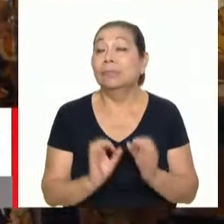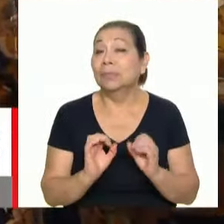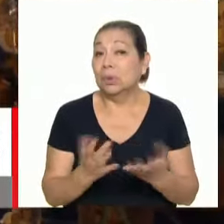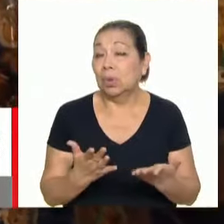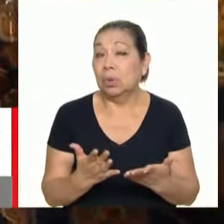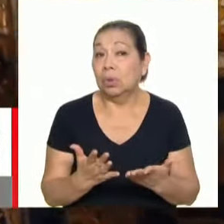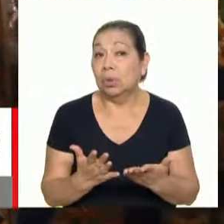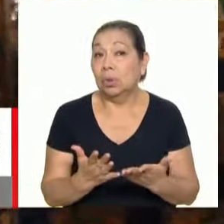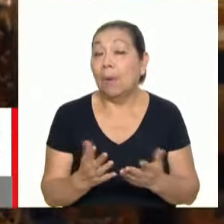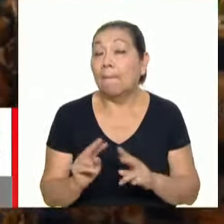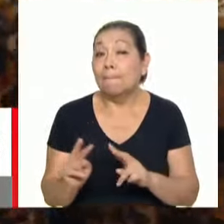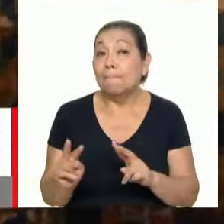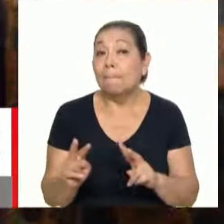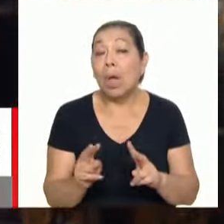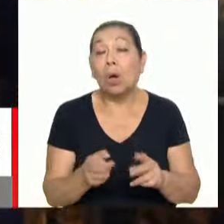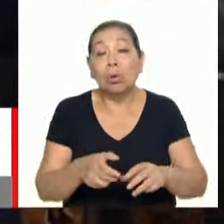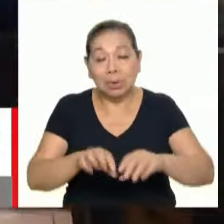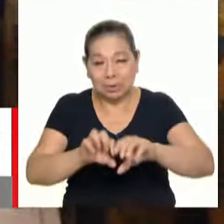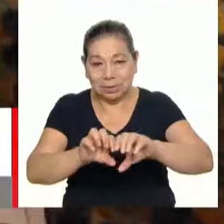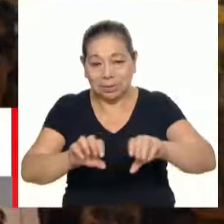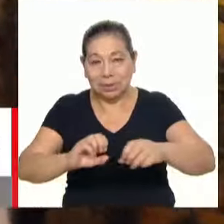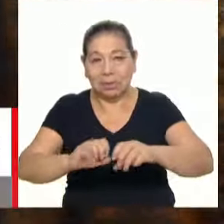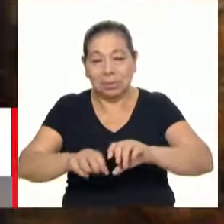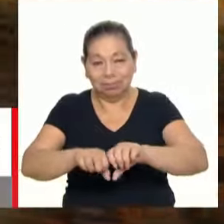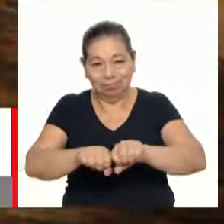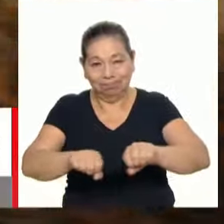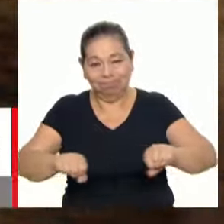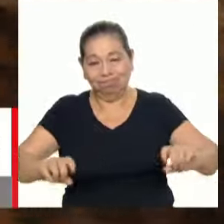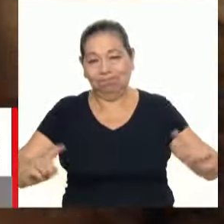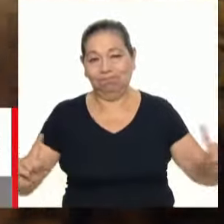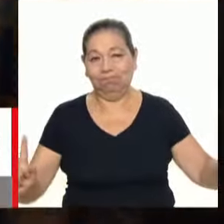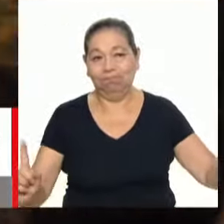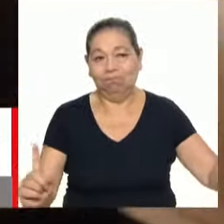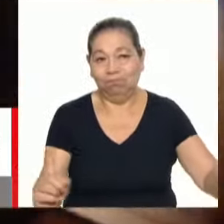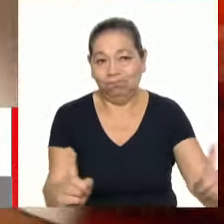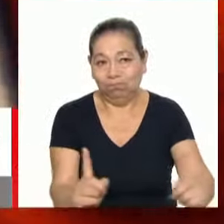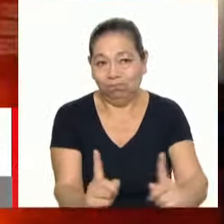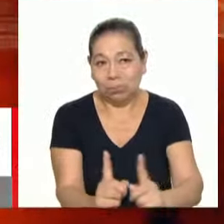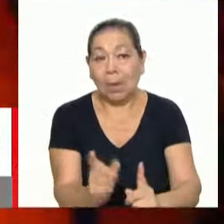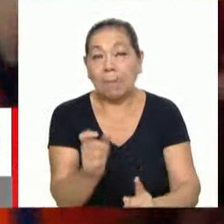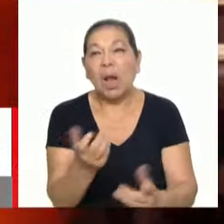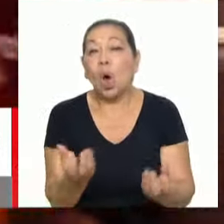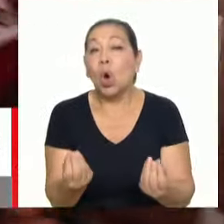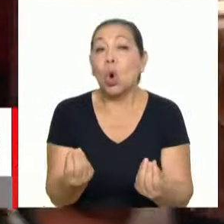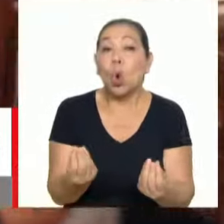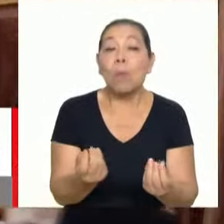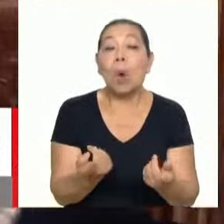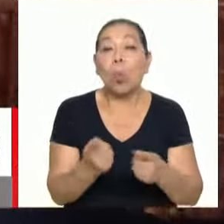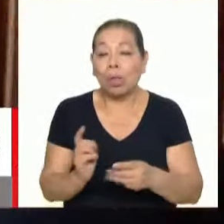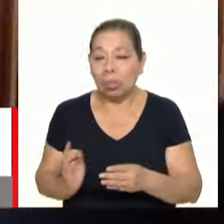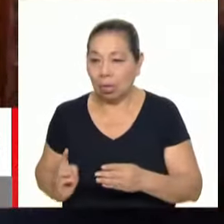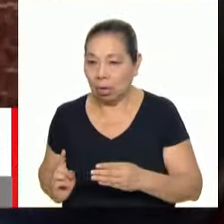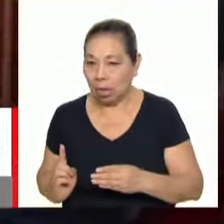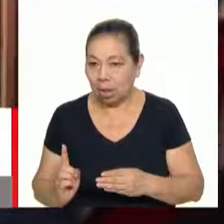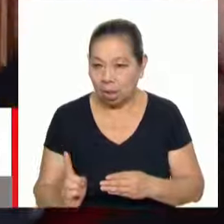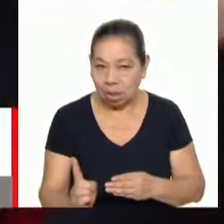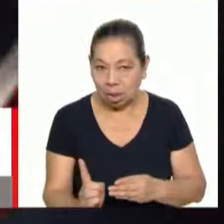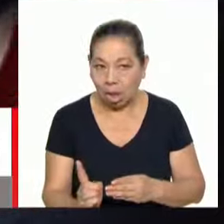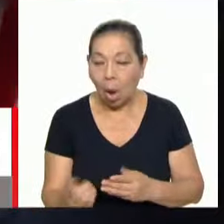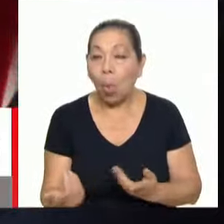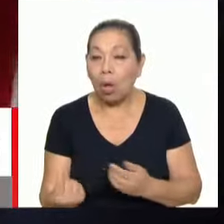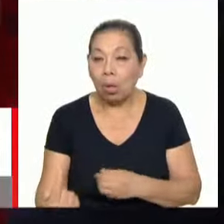tener sogas coordinadas con el párroco para que puedan de alguna manera la gente orientarse en su ingreso y en su